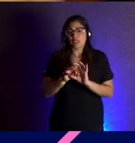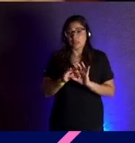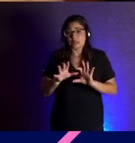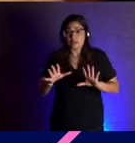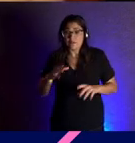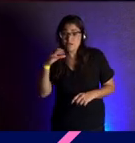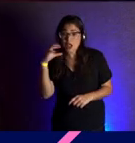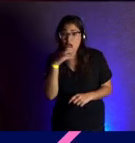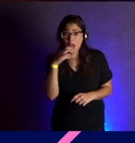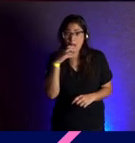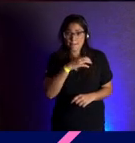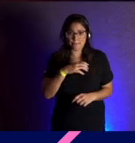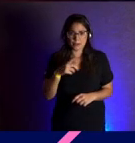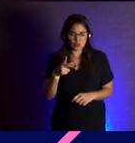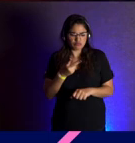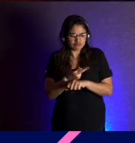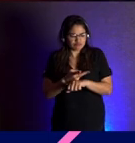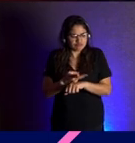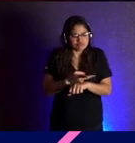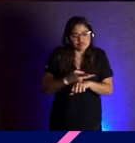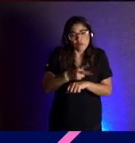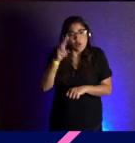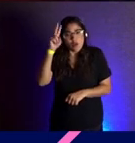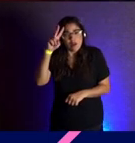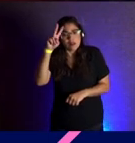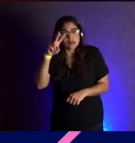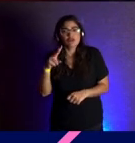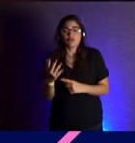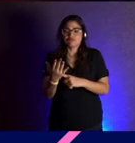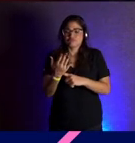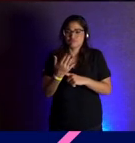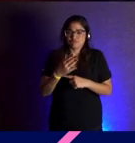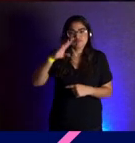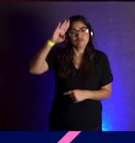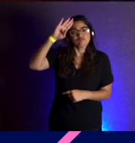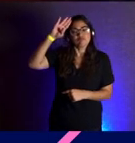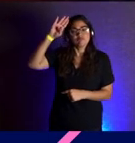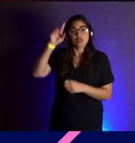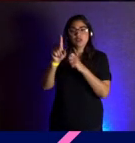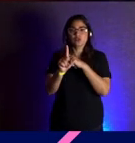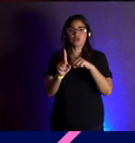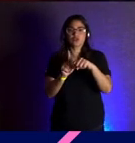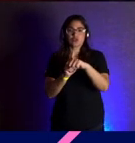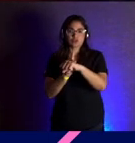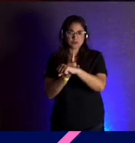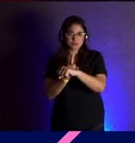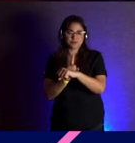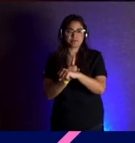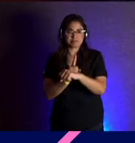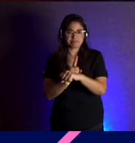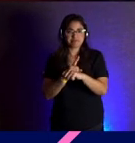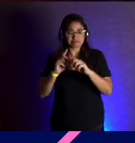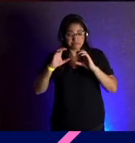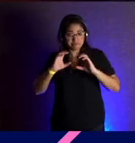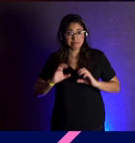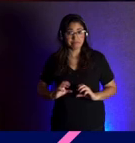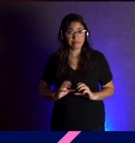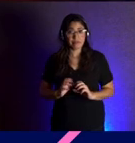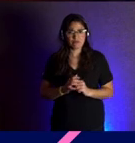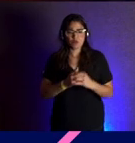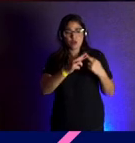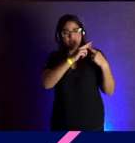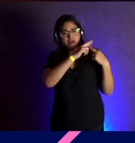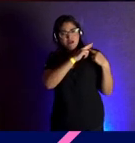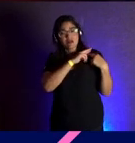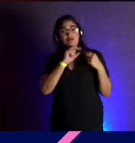buscarla. Colaborar con académicos, sociedad civil. La única manera responsable de cubrir cambio climático es